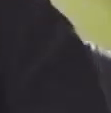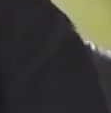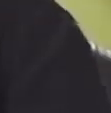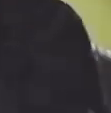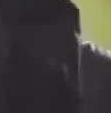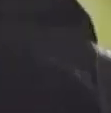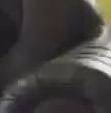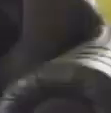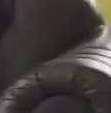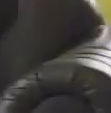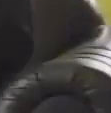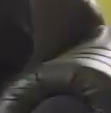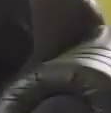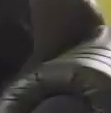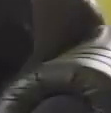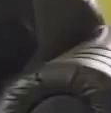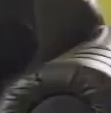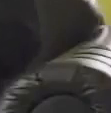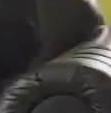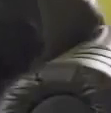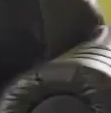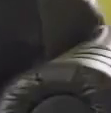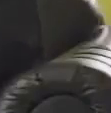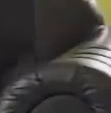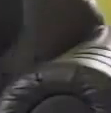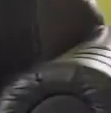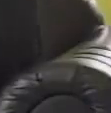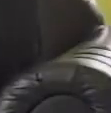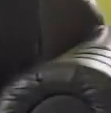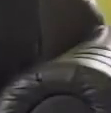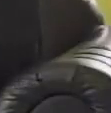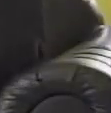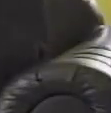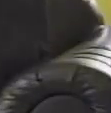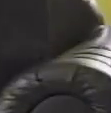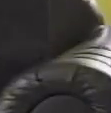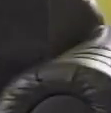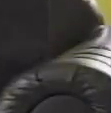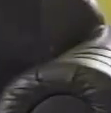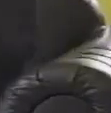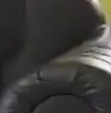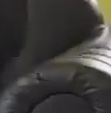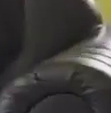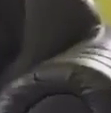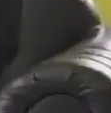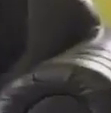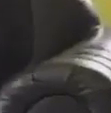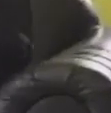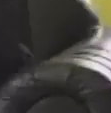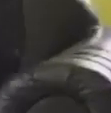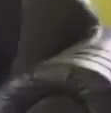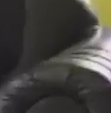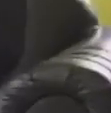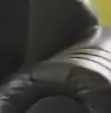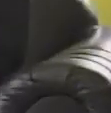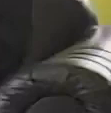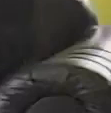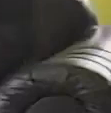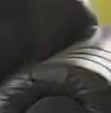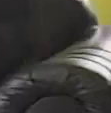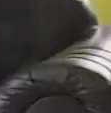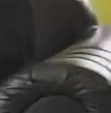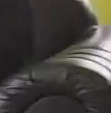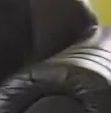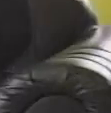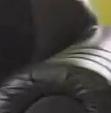muy frustrada. Durante un año estuve así, perdí ese año de universidad. Luego yo dije,